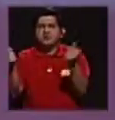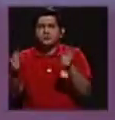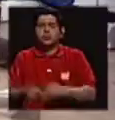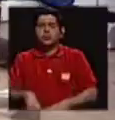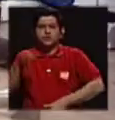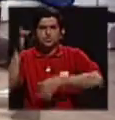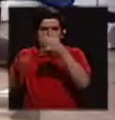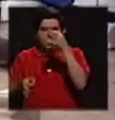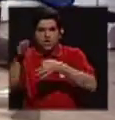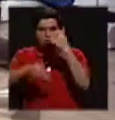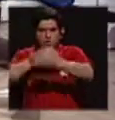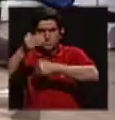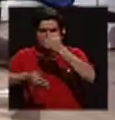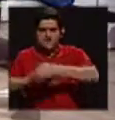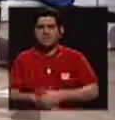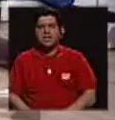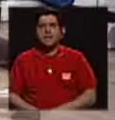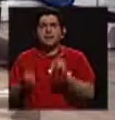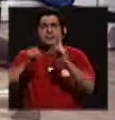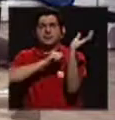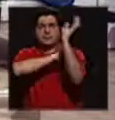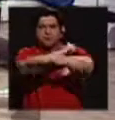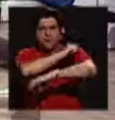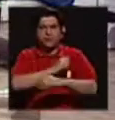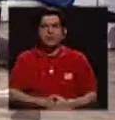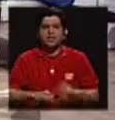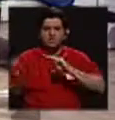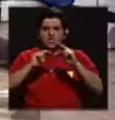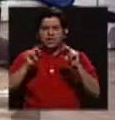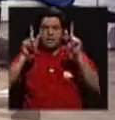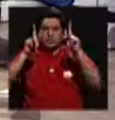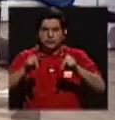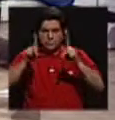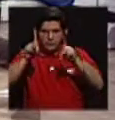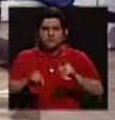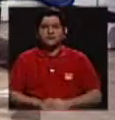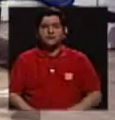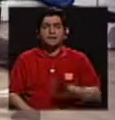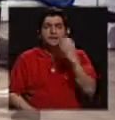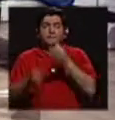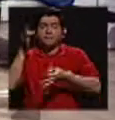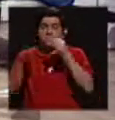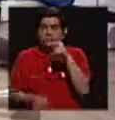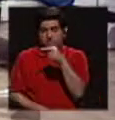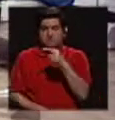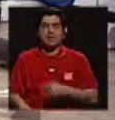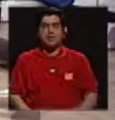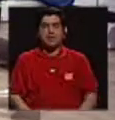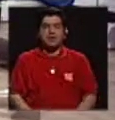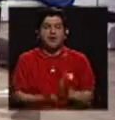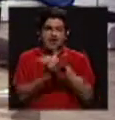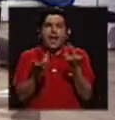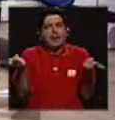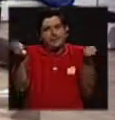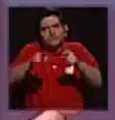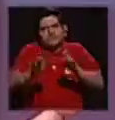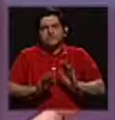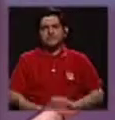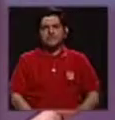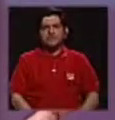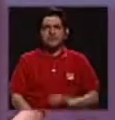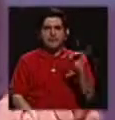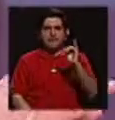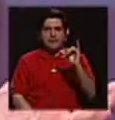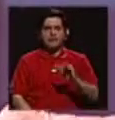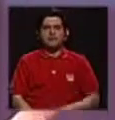nivel judicial y con personas condenadas por el delito de trata a nivel judicial. Ahí algo está pasando. Y eso